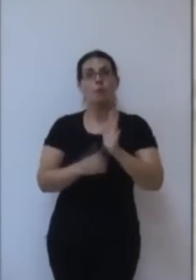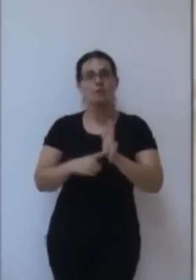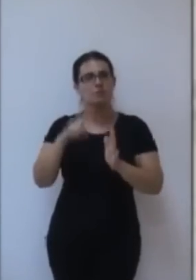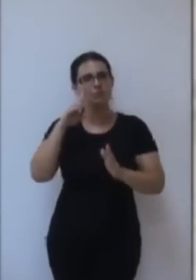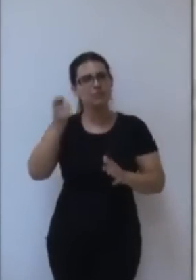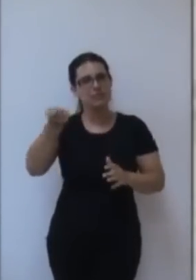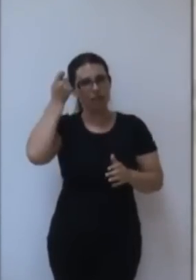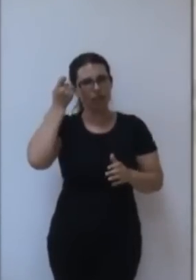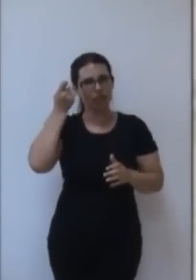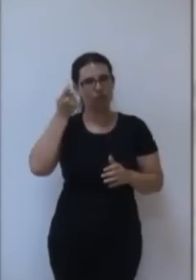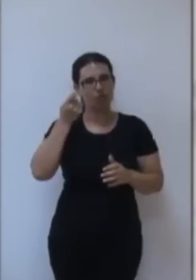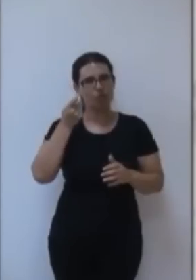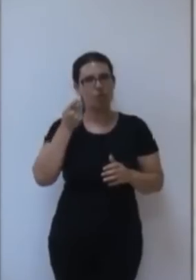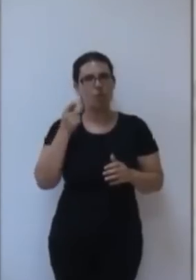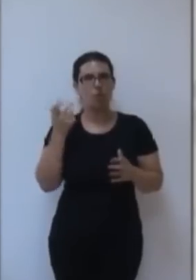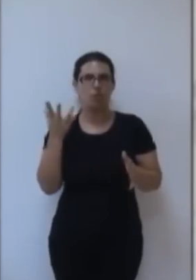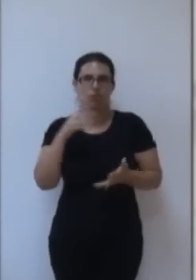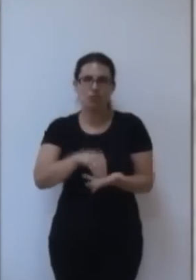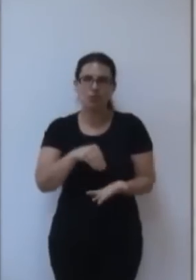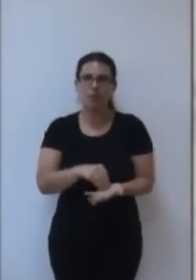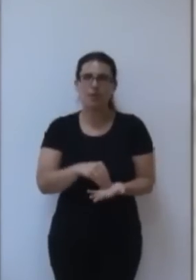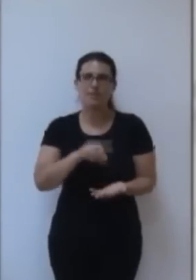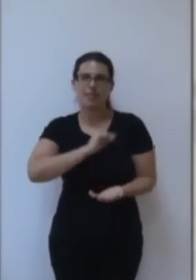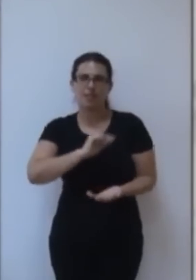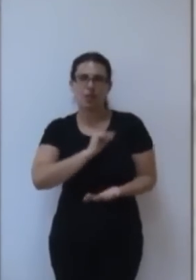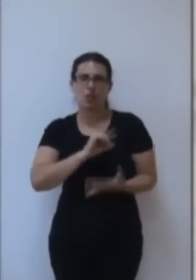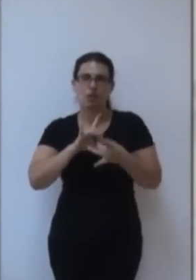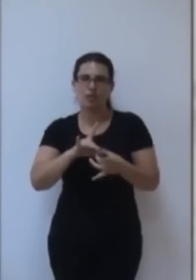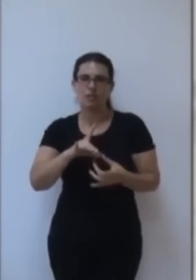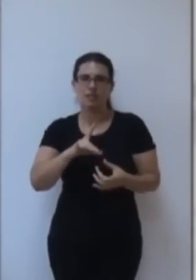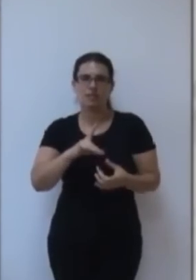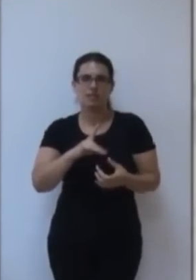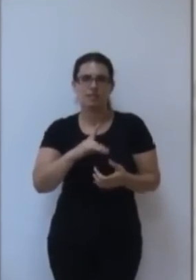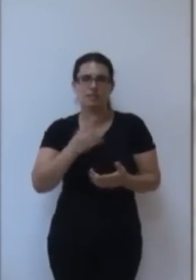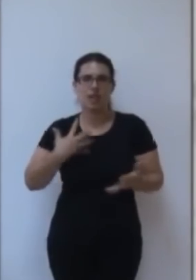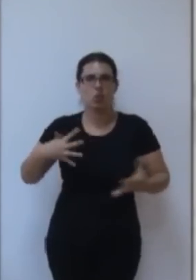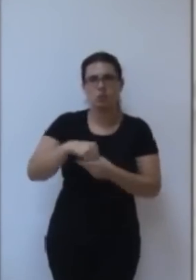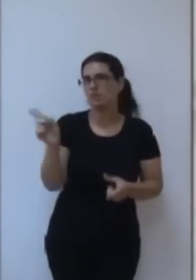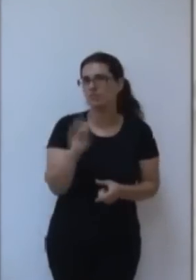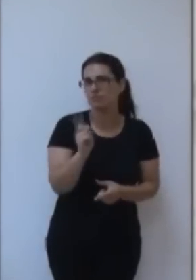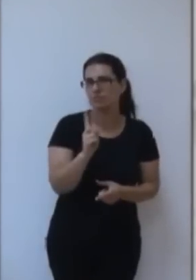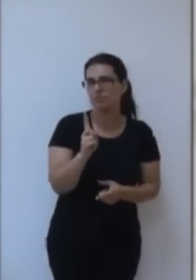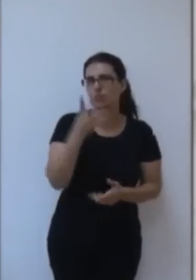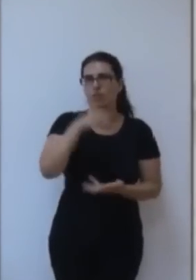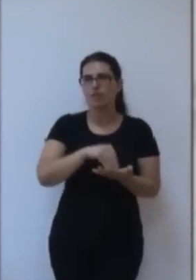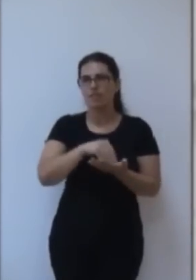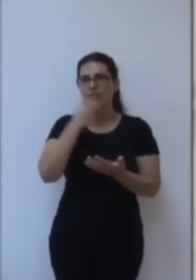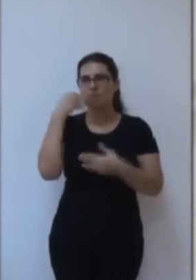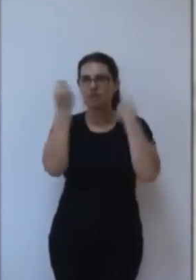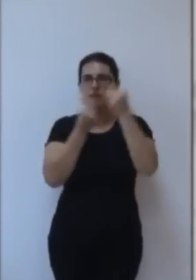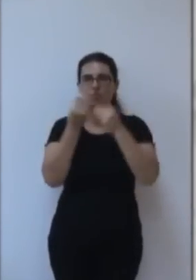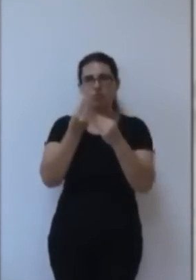pero tampoco son inclusivas a veces. Porque entonces, en cambio, si hacemos soluciones o pensamos en soluciones que sean mucho